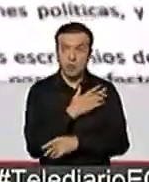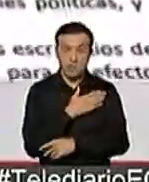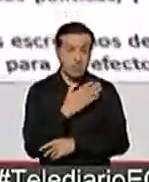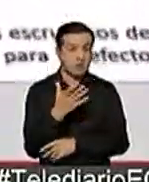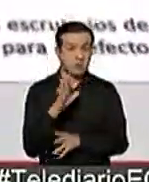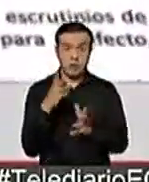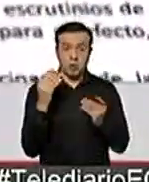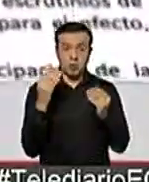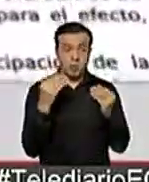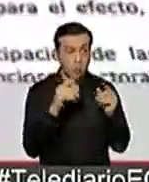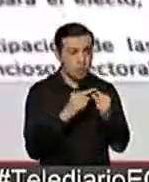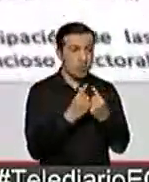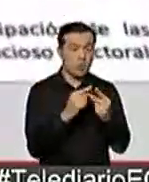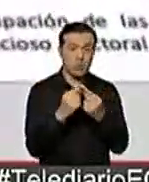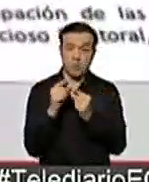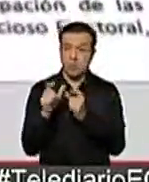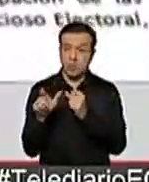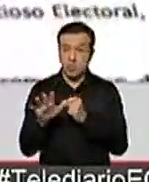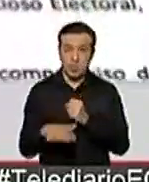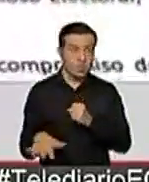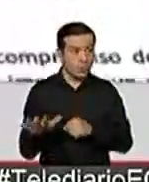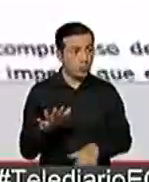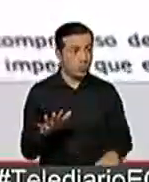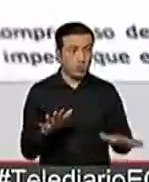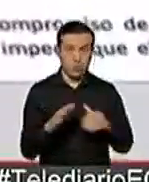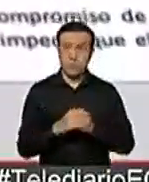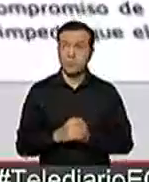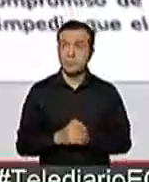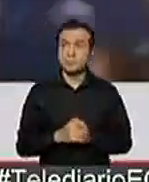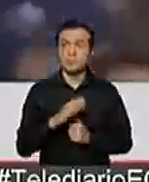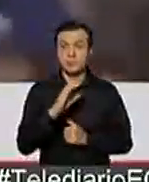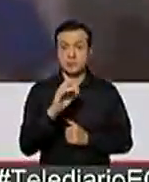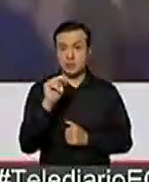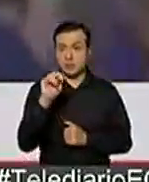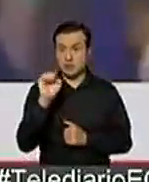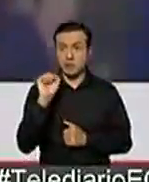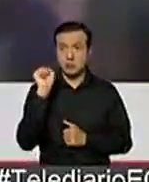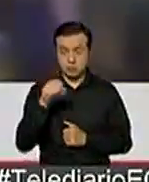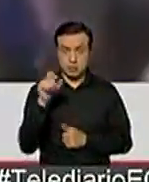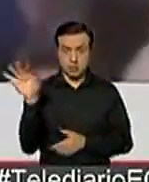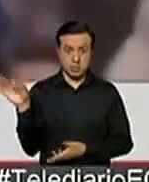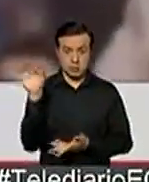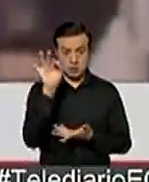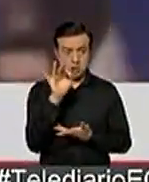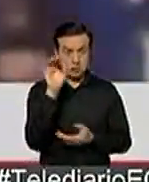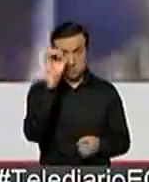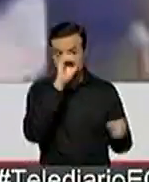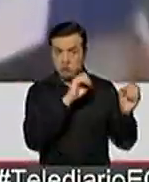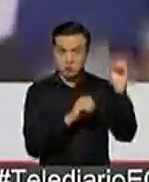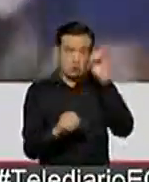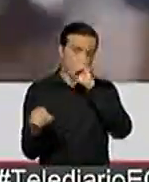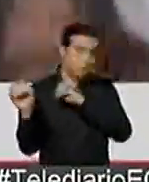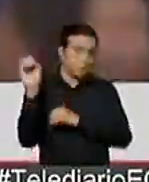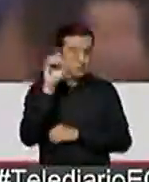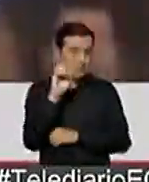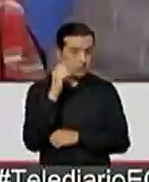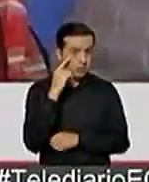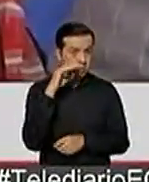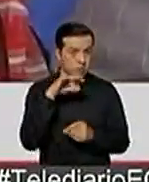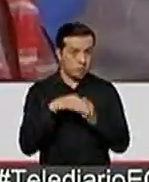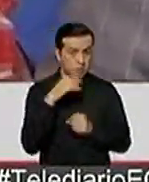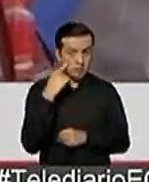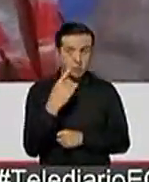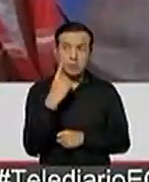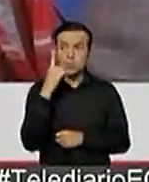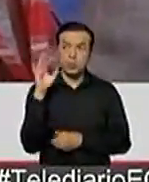de importantes sectores de la ciudadanía en los escrutinios. El CNE sí envió un delegado como observador a estos comicios.